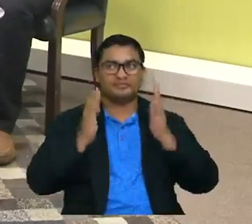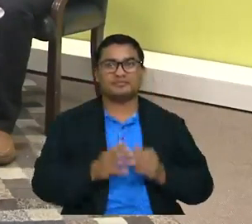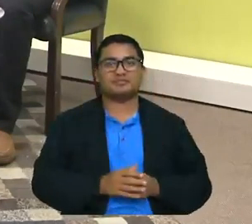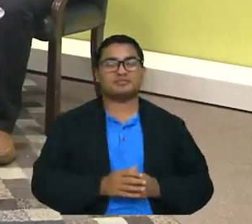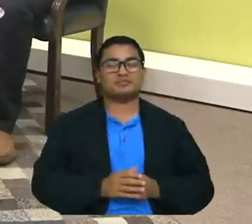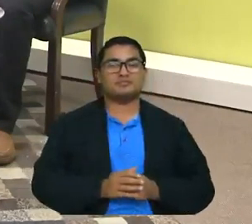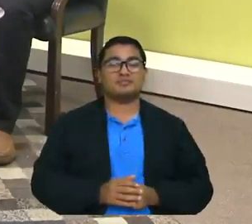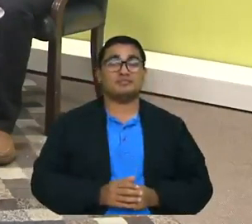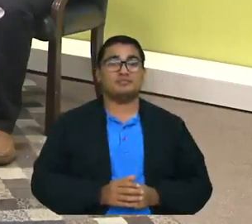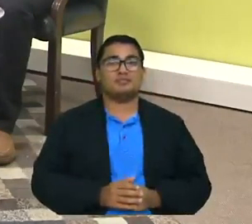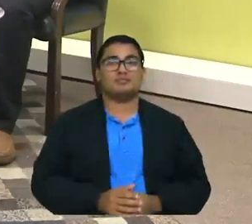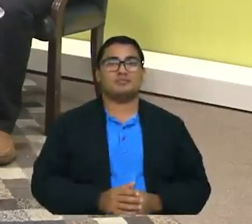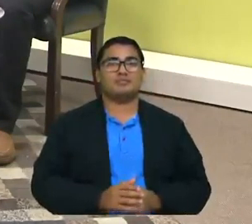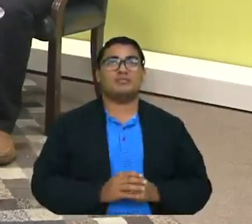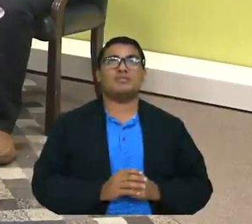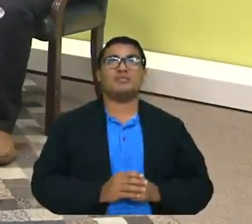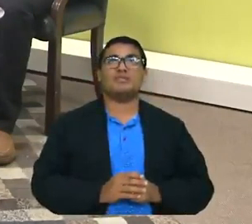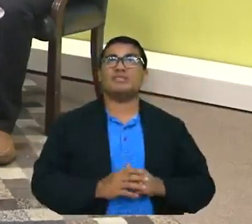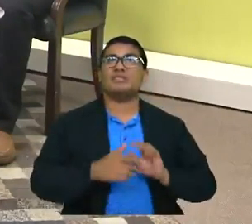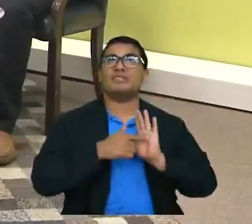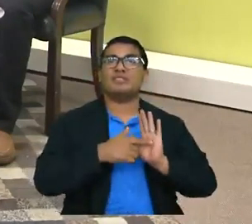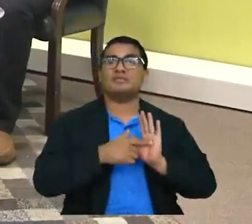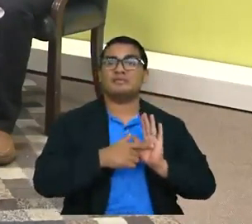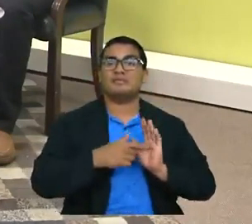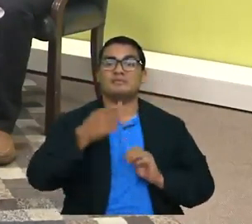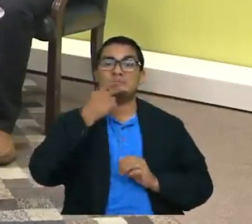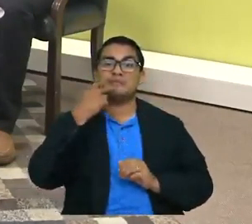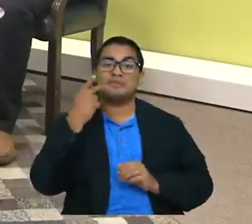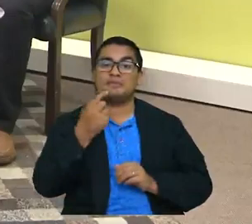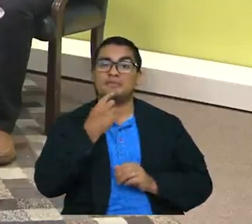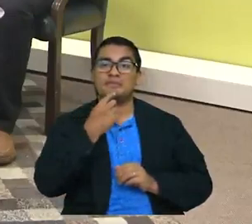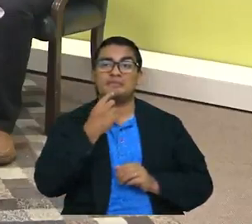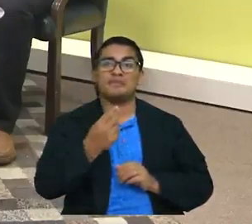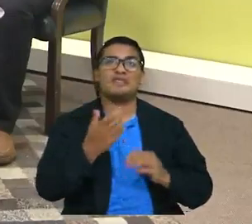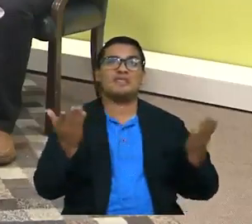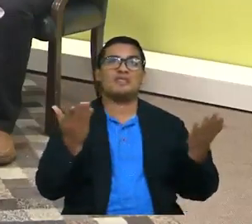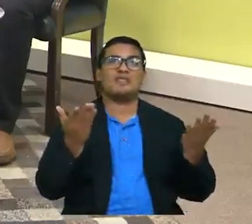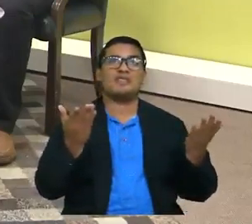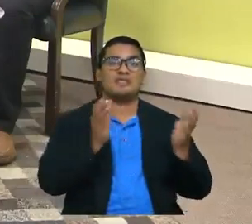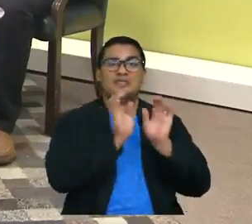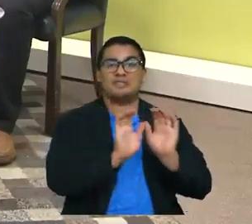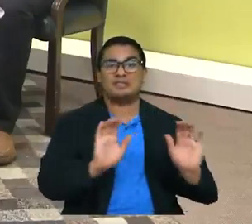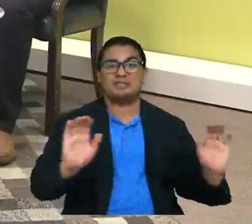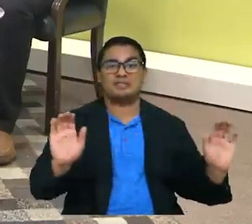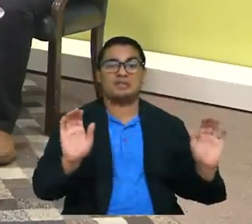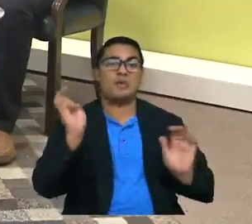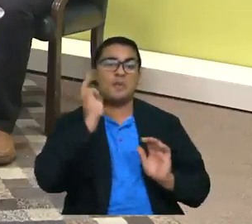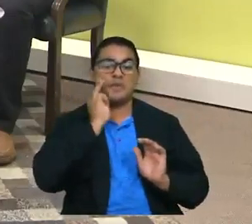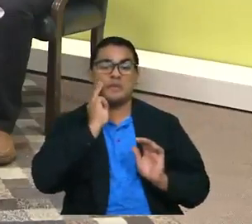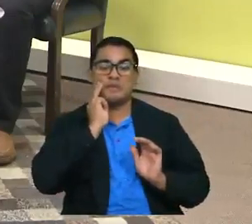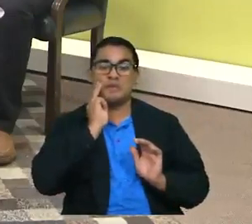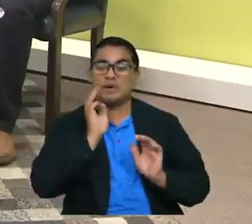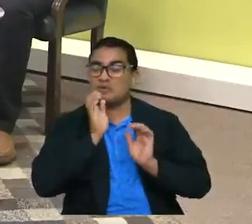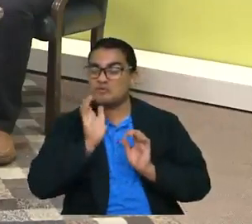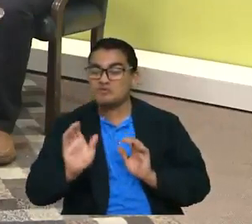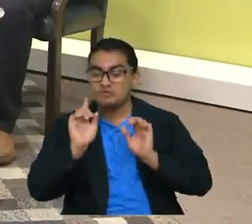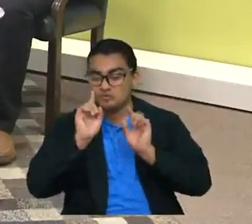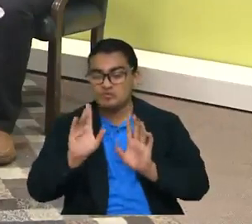boca. Ajá. Aunque diga, por ejemplo, el padre de familia, generalmente los niños, las niñas pasan con la mamá, pues, si hay amas de